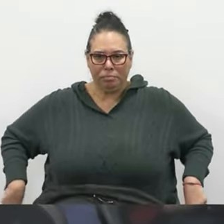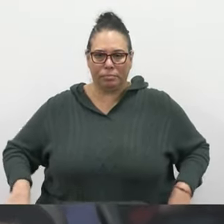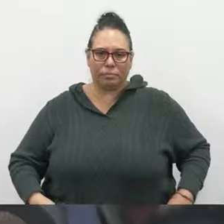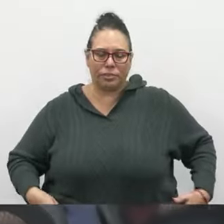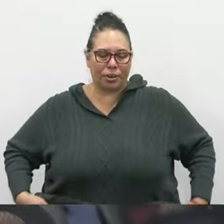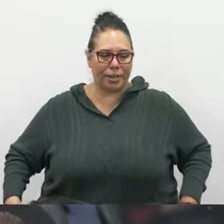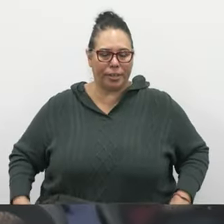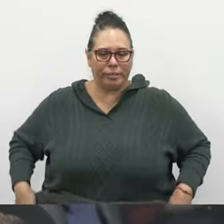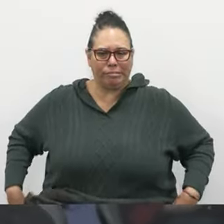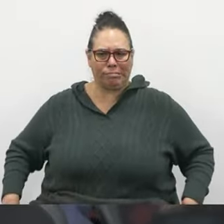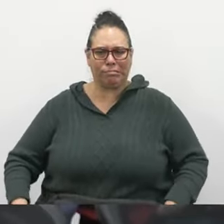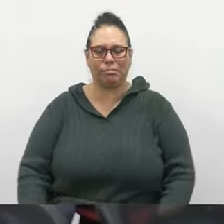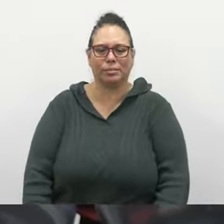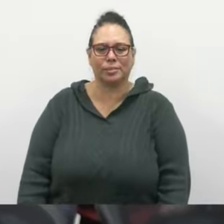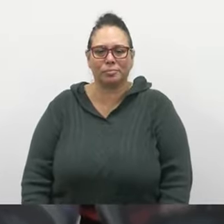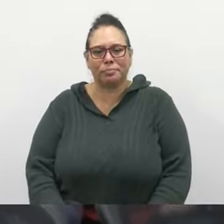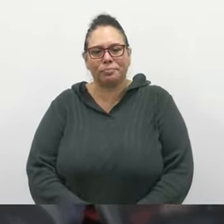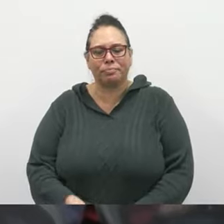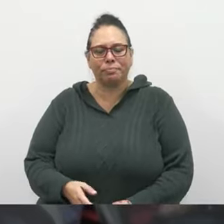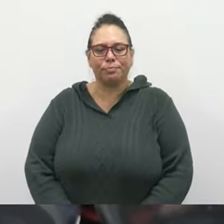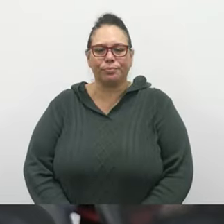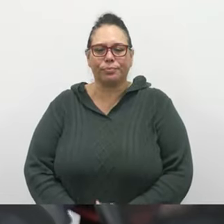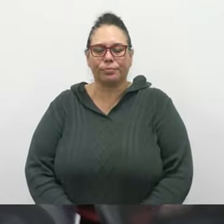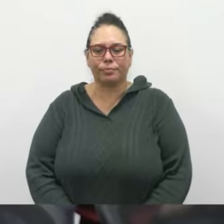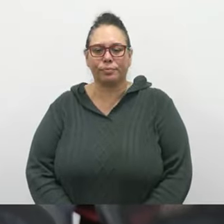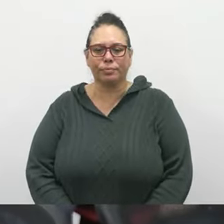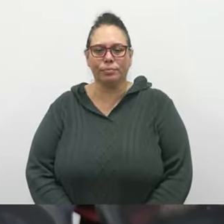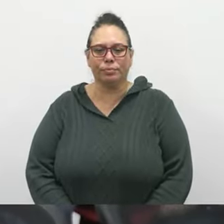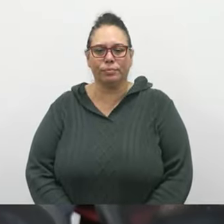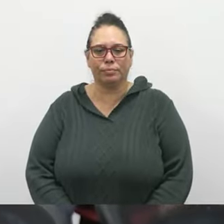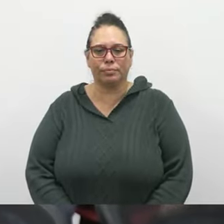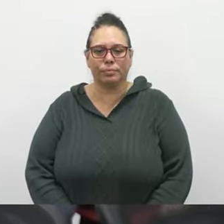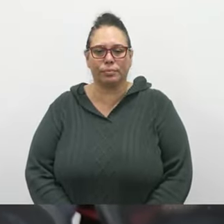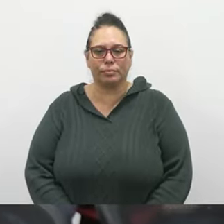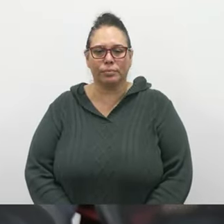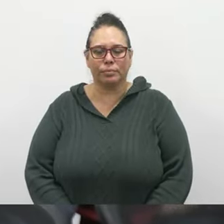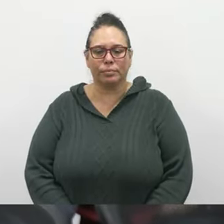muchos problemas con nuestros estudiantes de esa edad, de middle school.